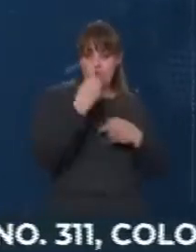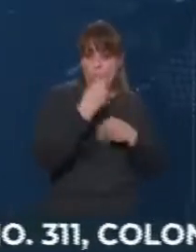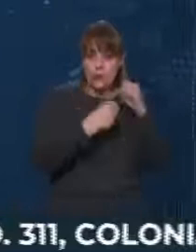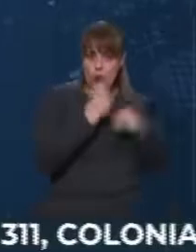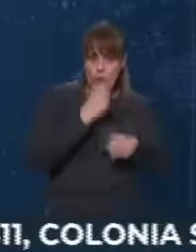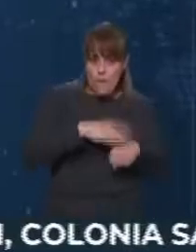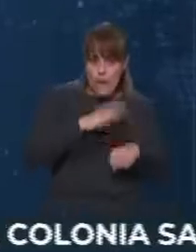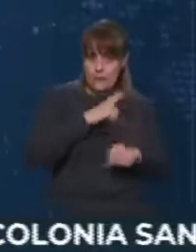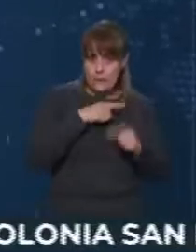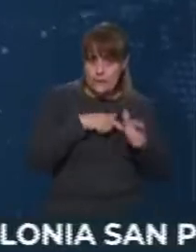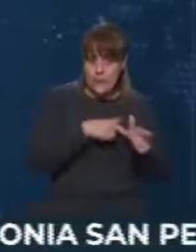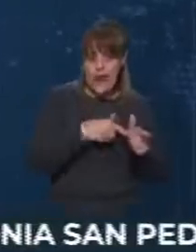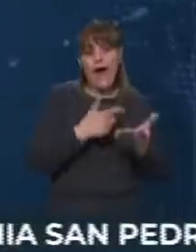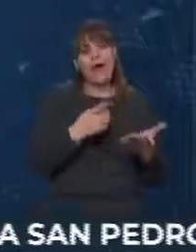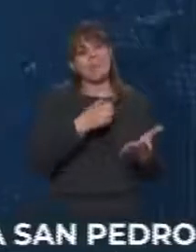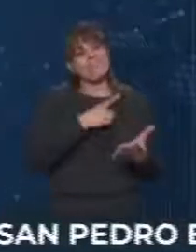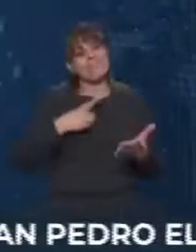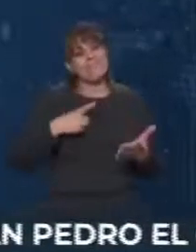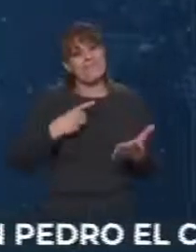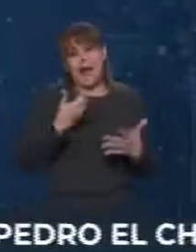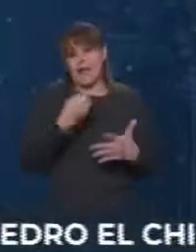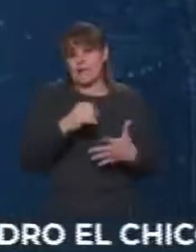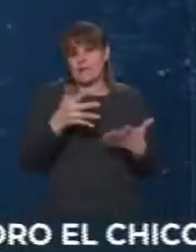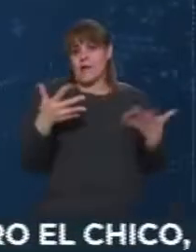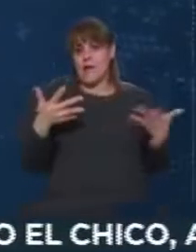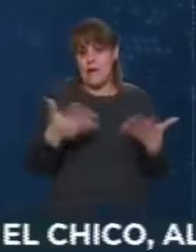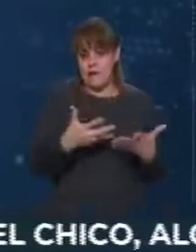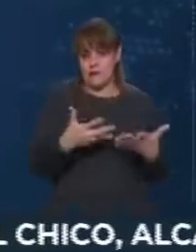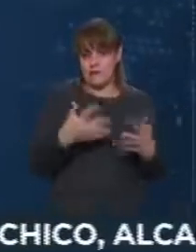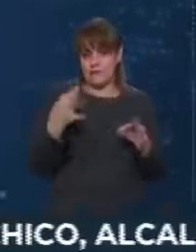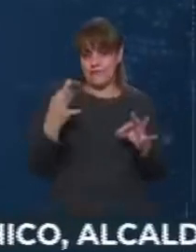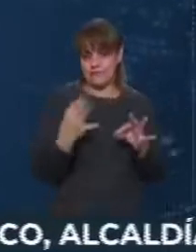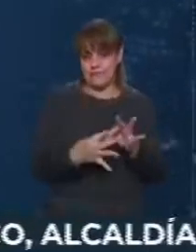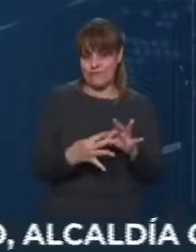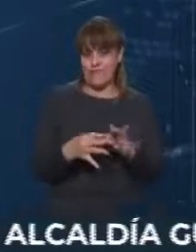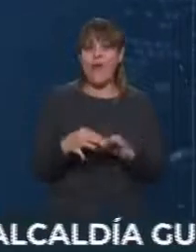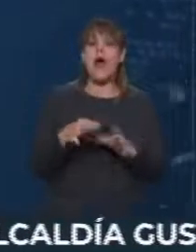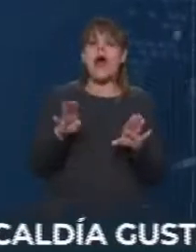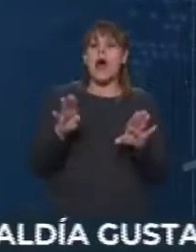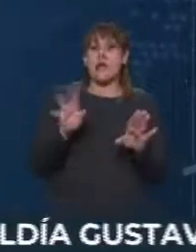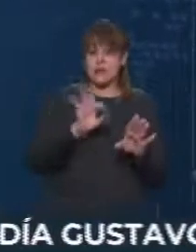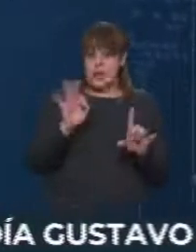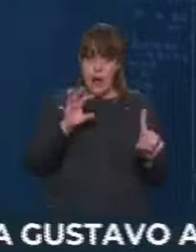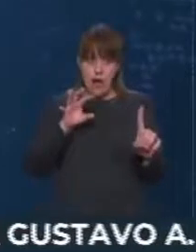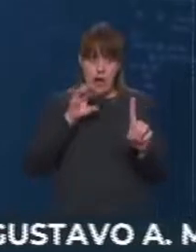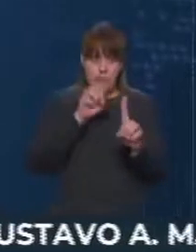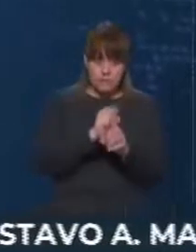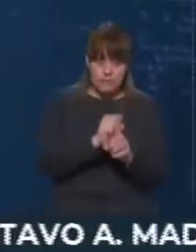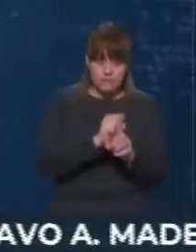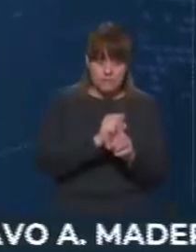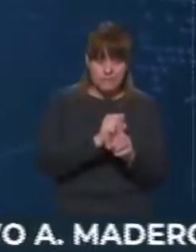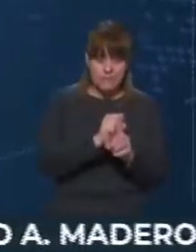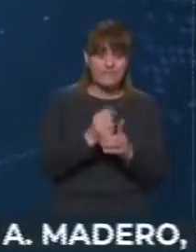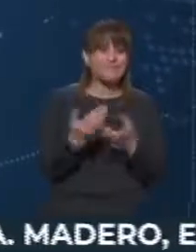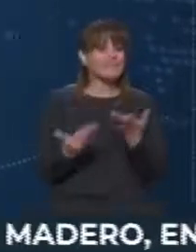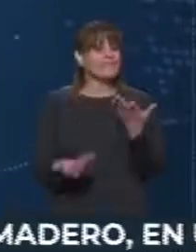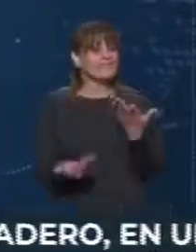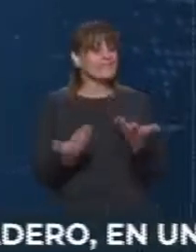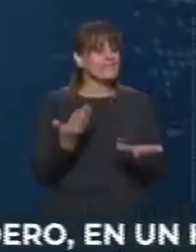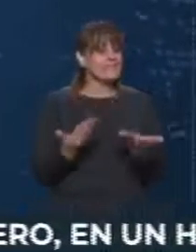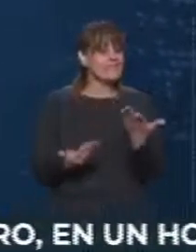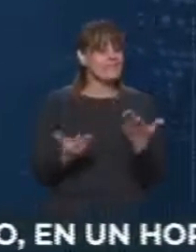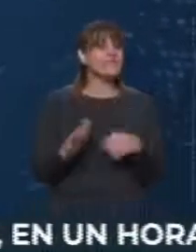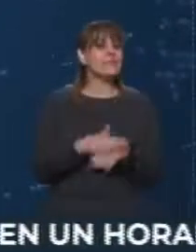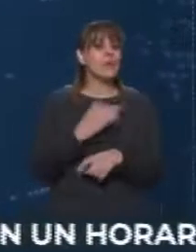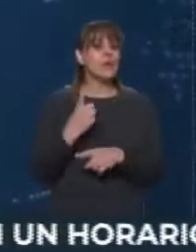así. Ahora, el que se vaya a lograr, como tú bien lo dices, pues está en entredicho porque hay una parte